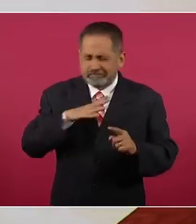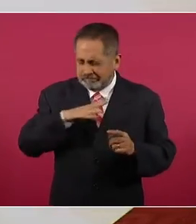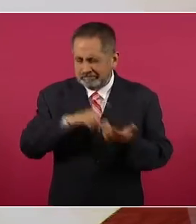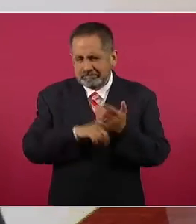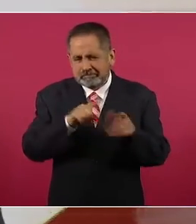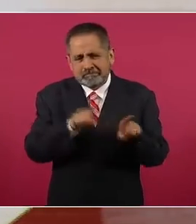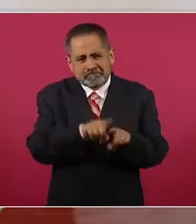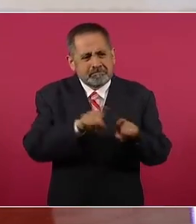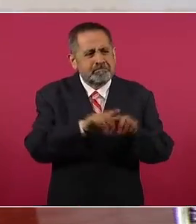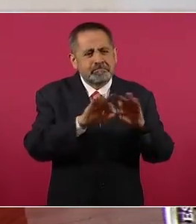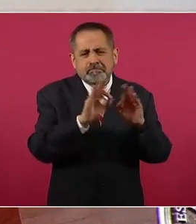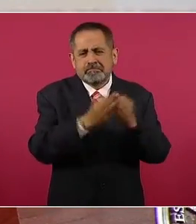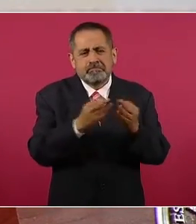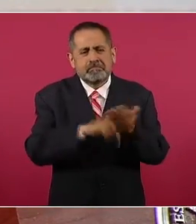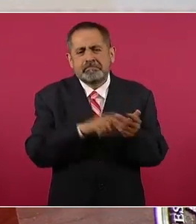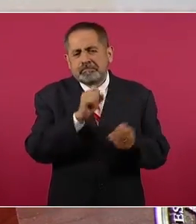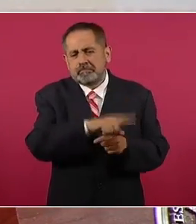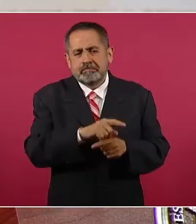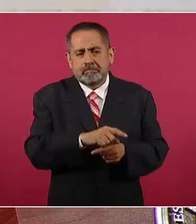Anaya,